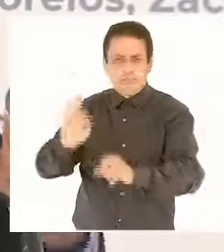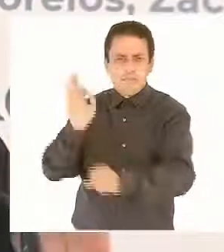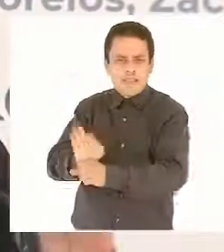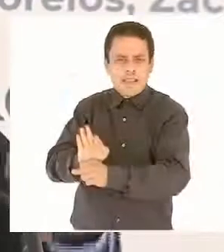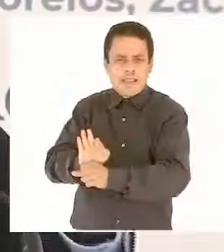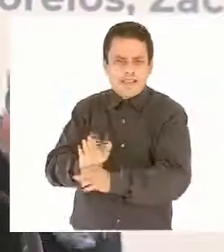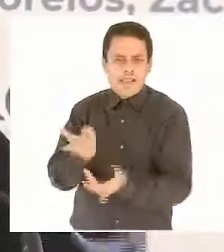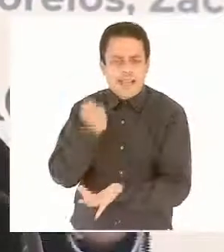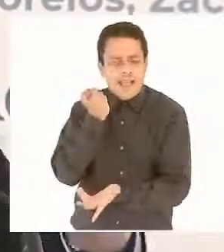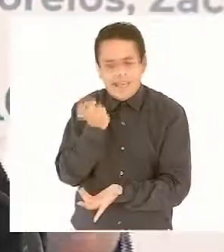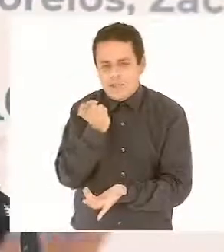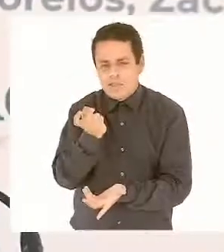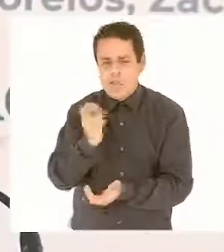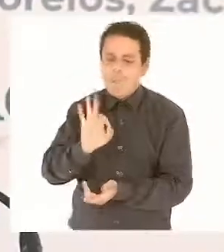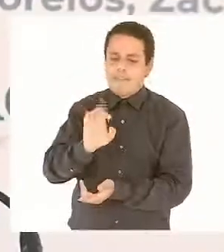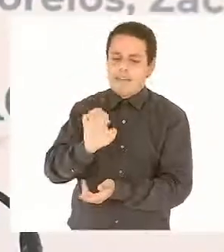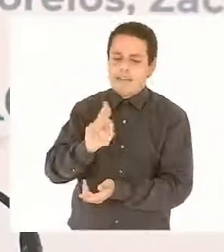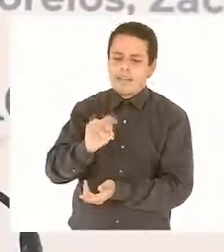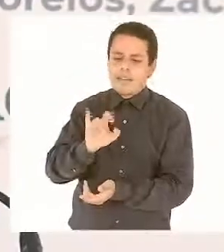Ese es